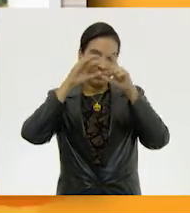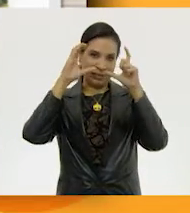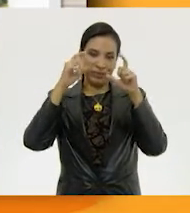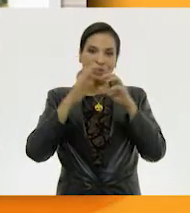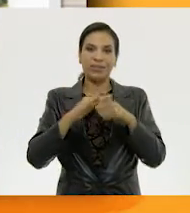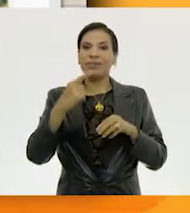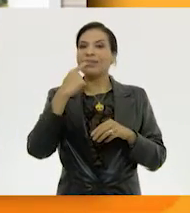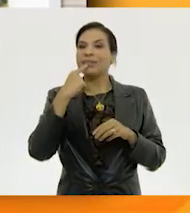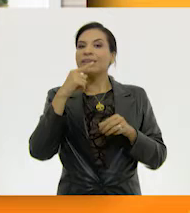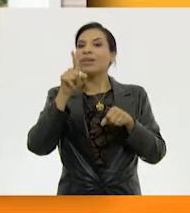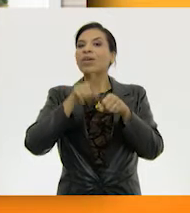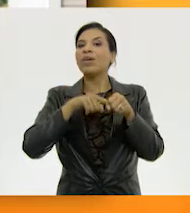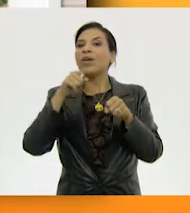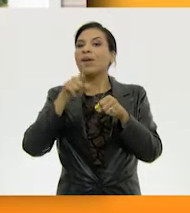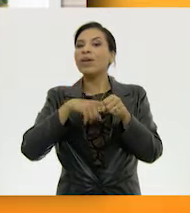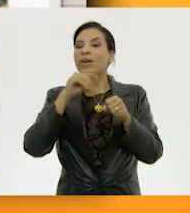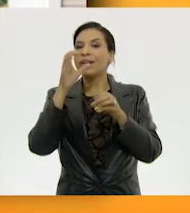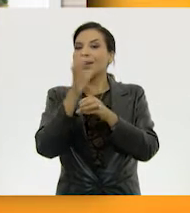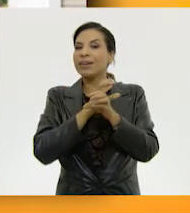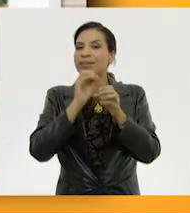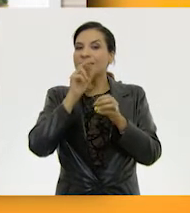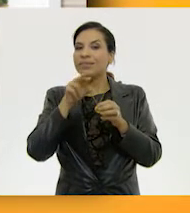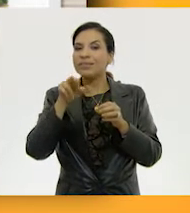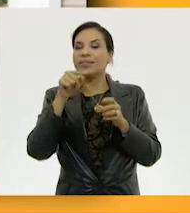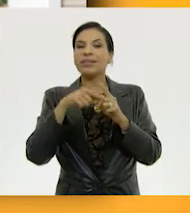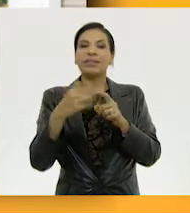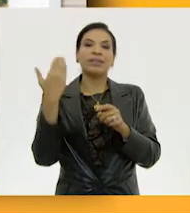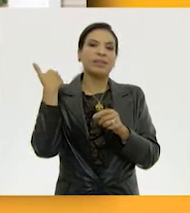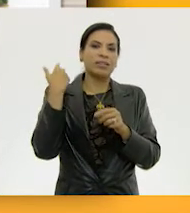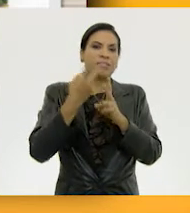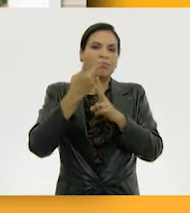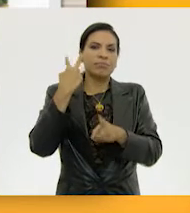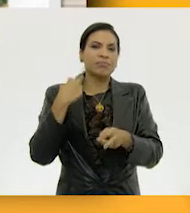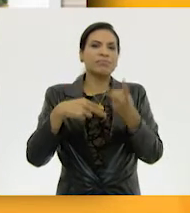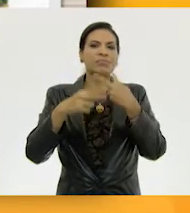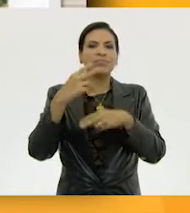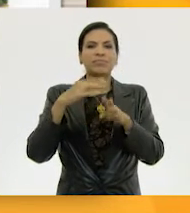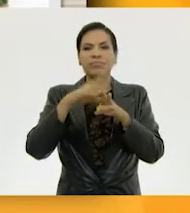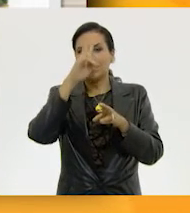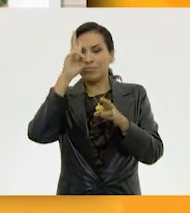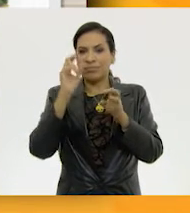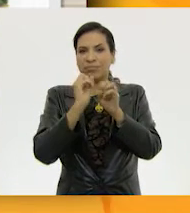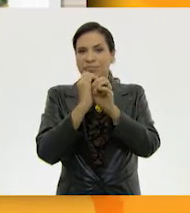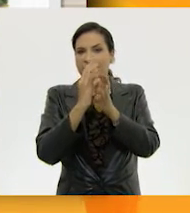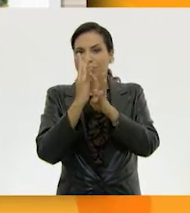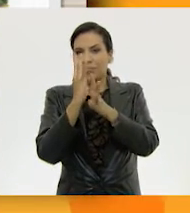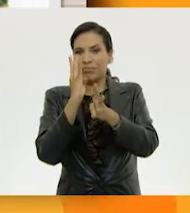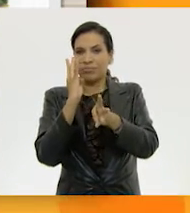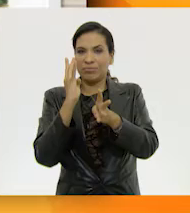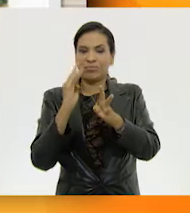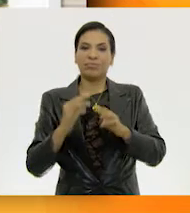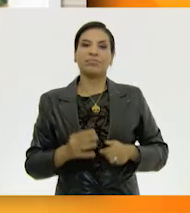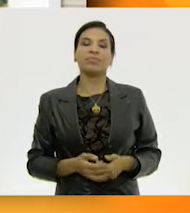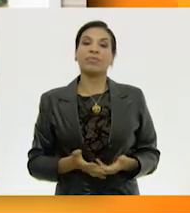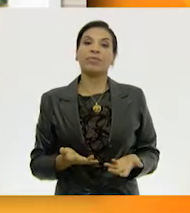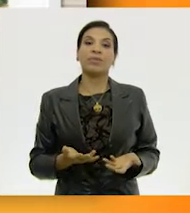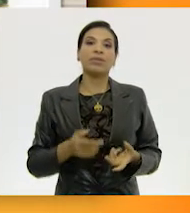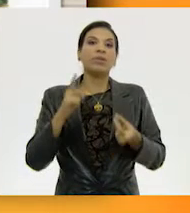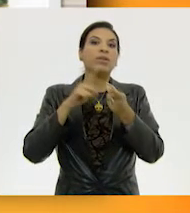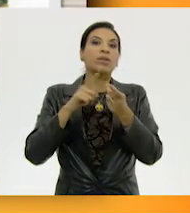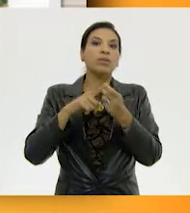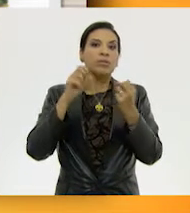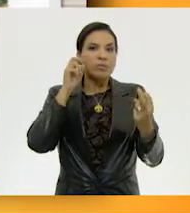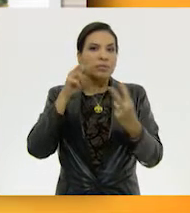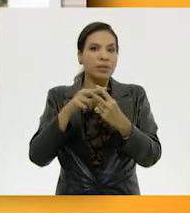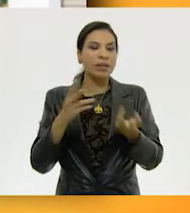la lengua color carbón y de la espalda le brotan gruesas púas de a montón. ¿Y dónde se